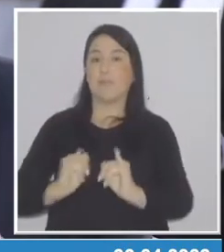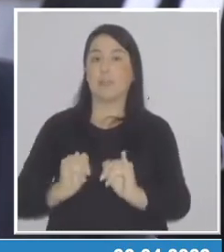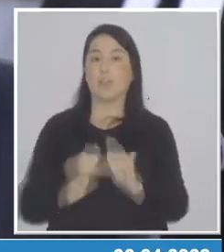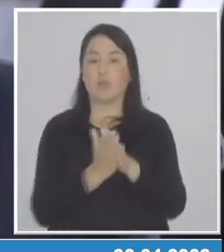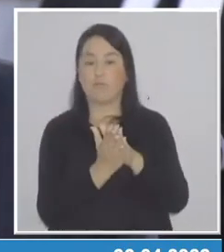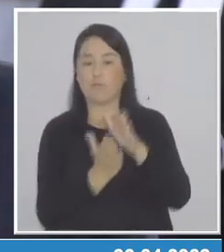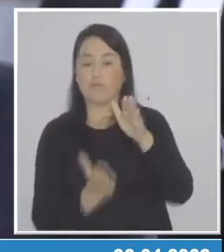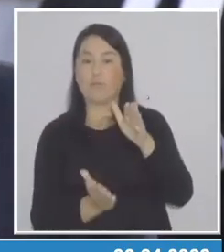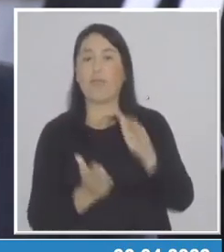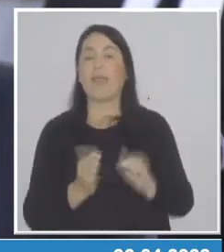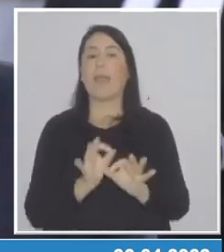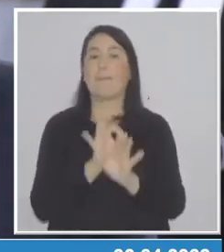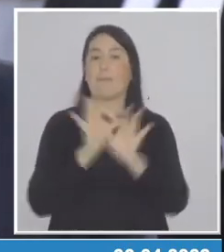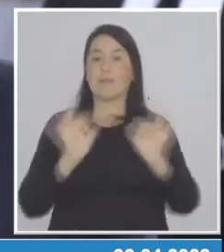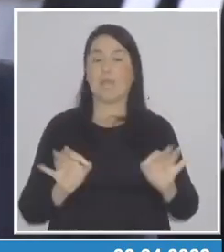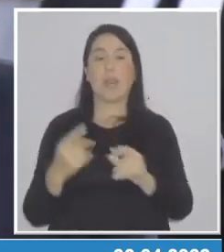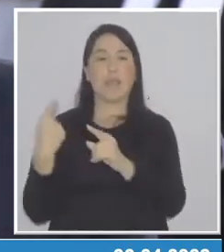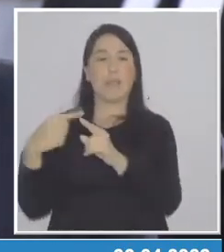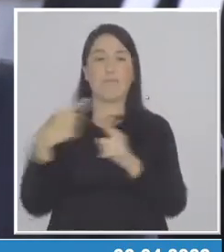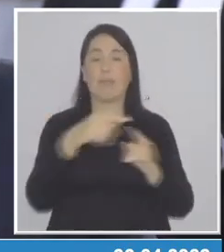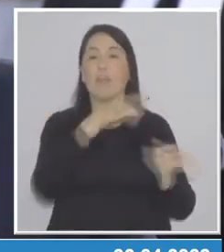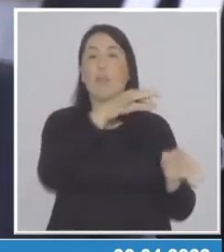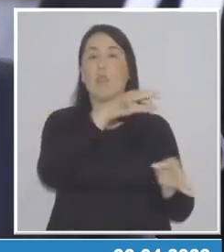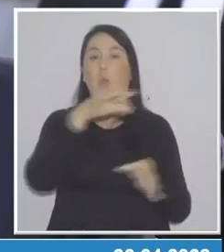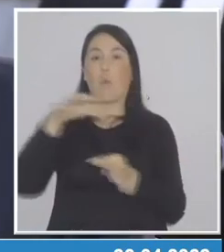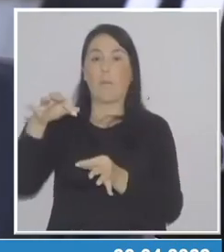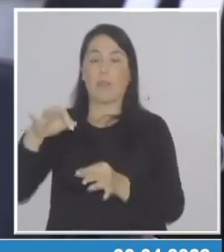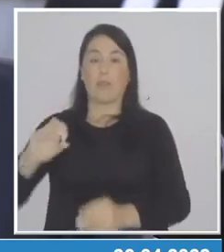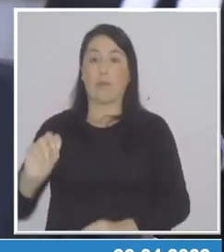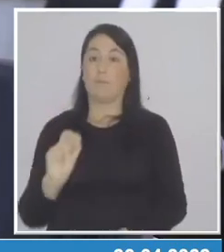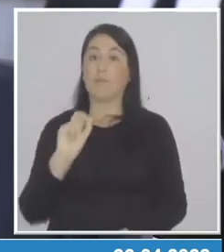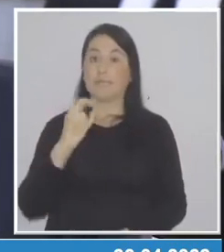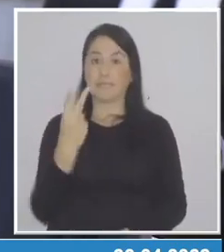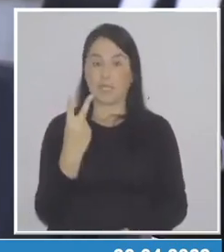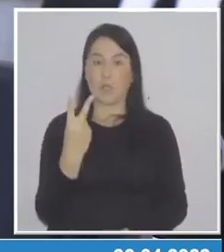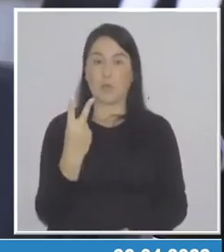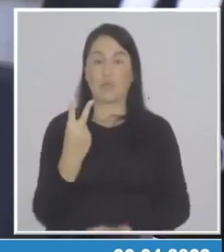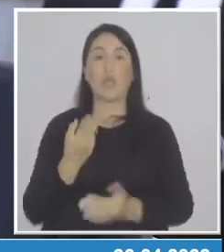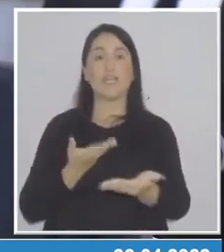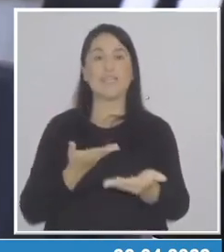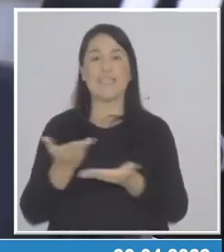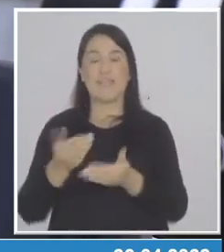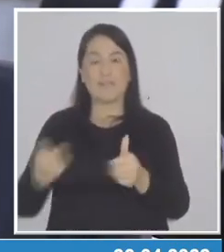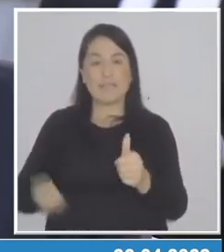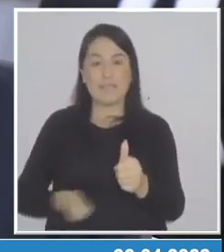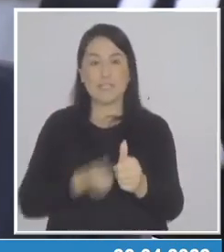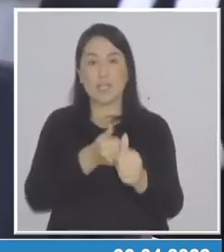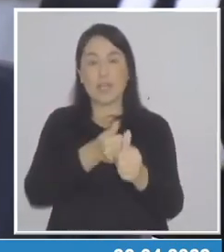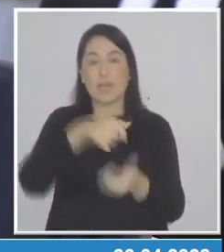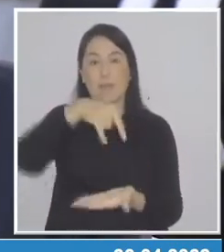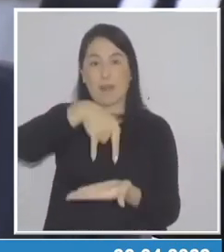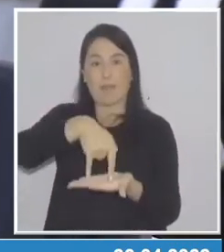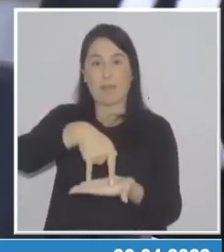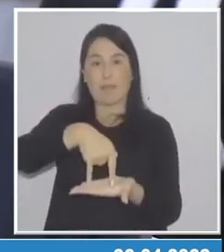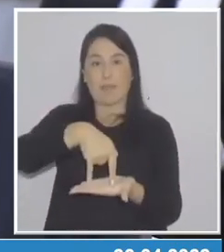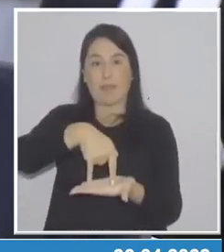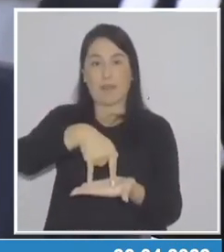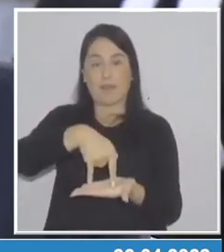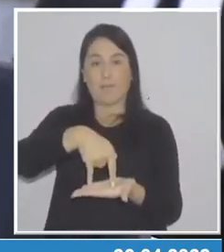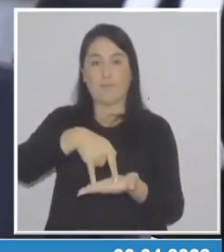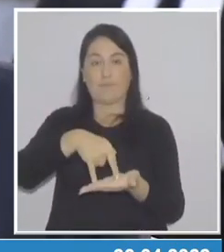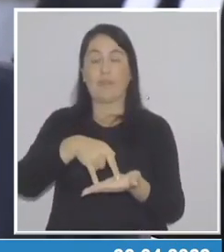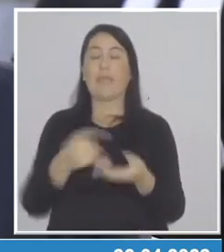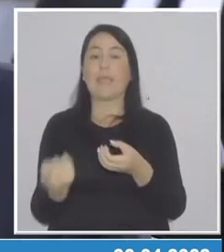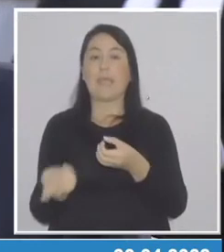y otros documentos. En segundo término, los servicios de asesoría parlamentaria, área integrada por profesionales